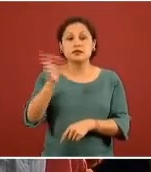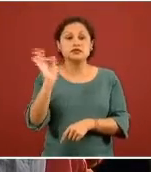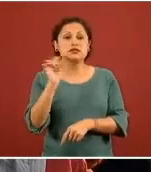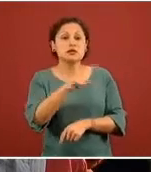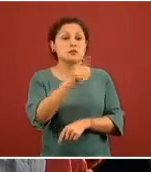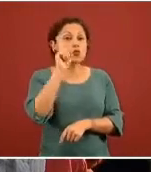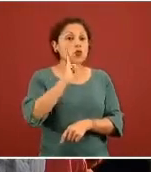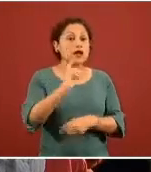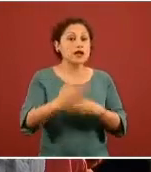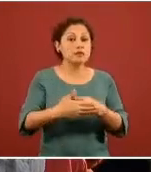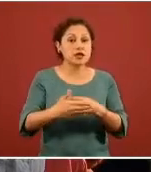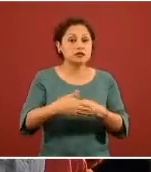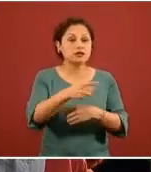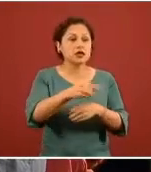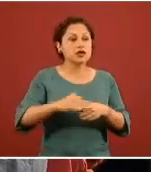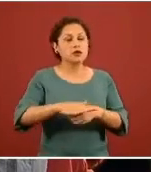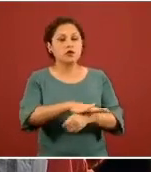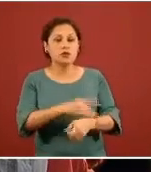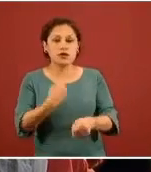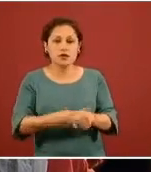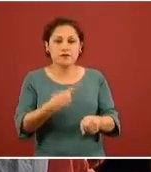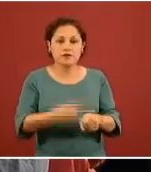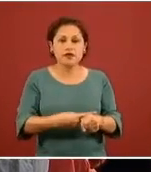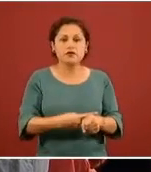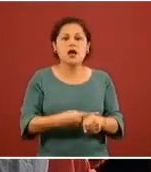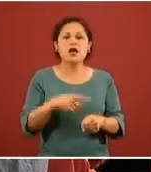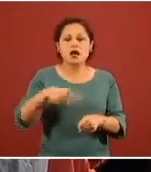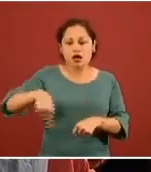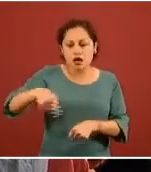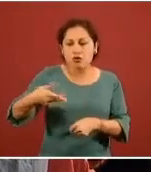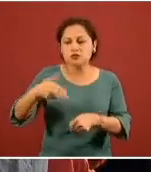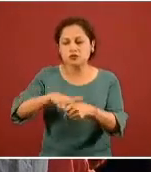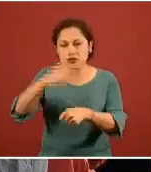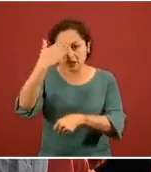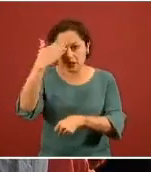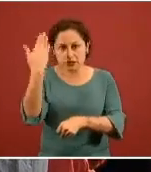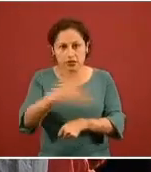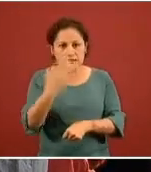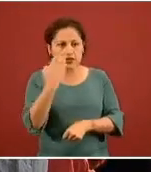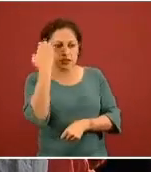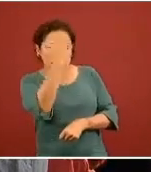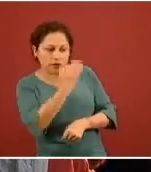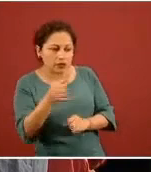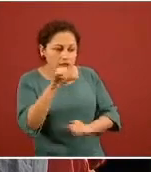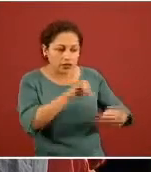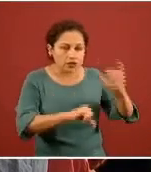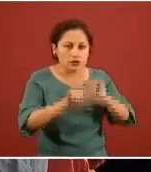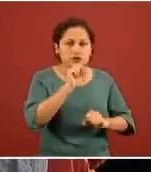son parte fundamental de la atención prenatal. La que sigue, por favor.